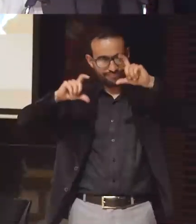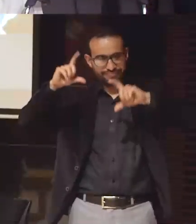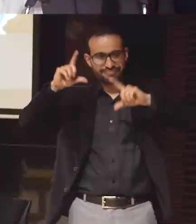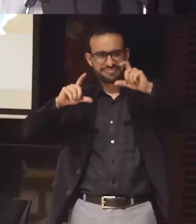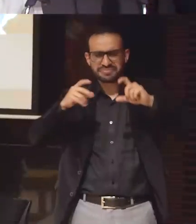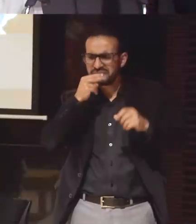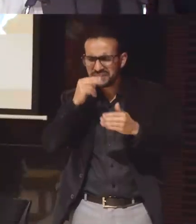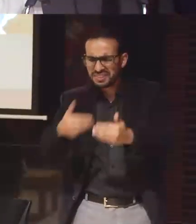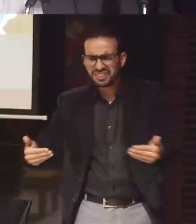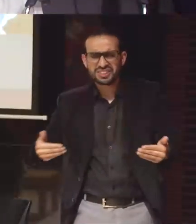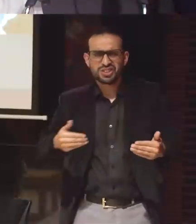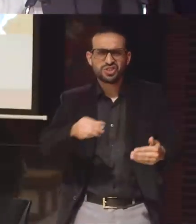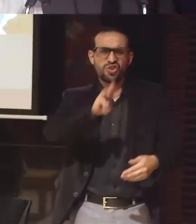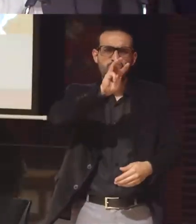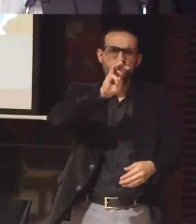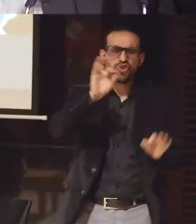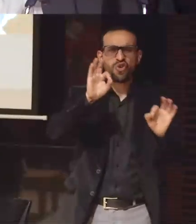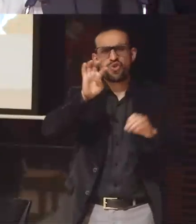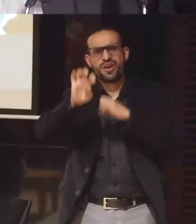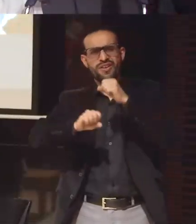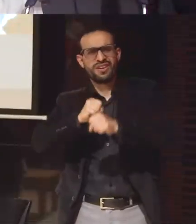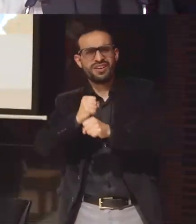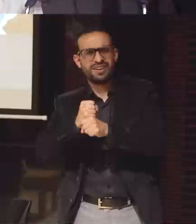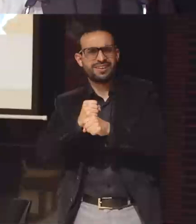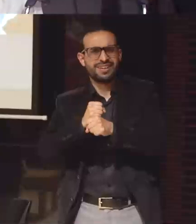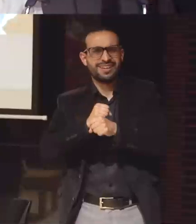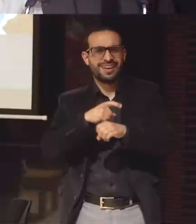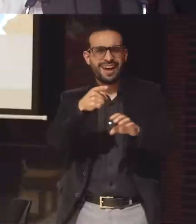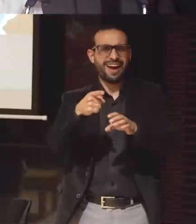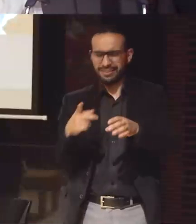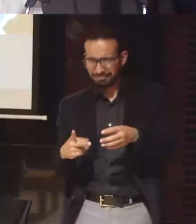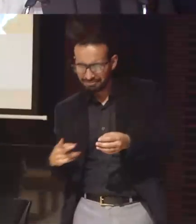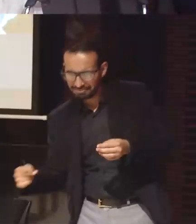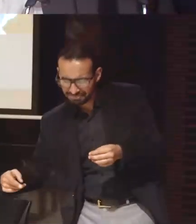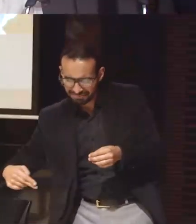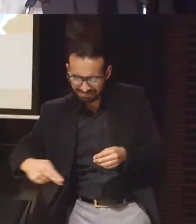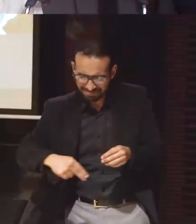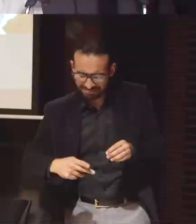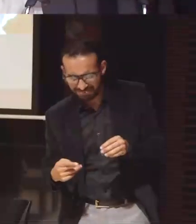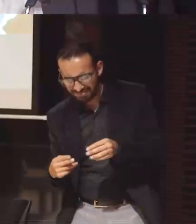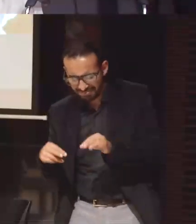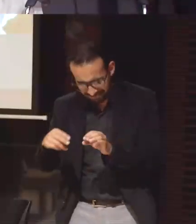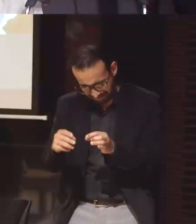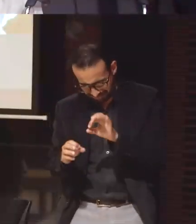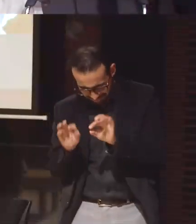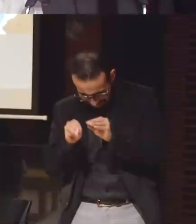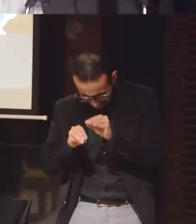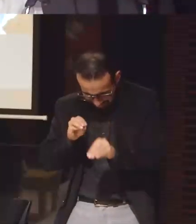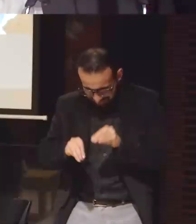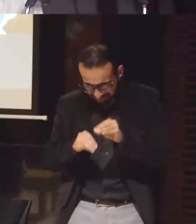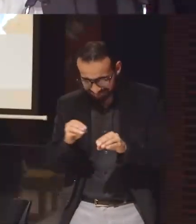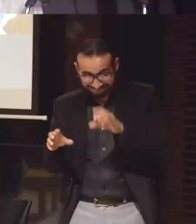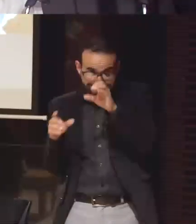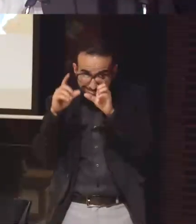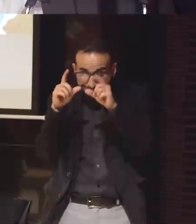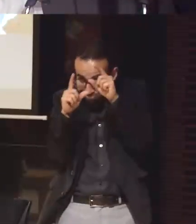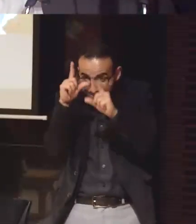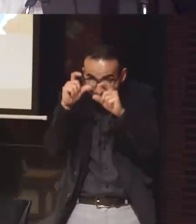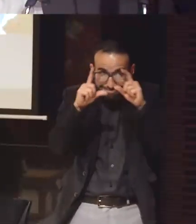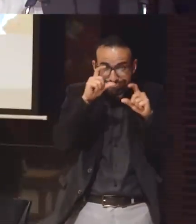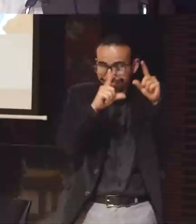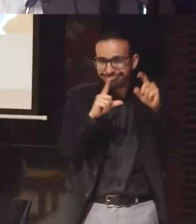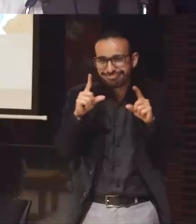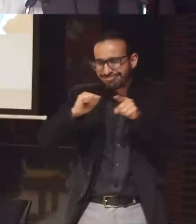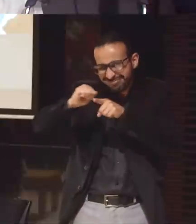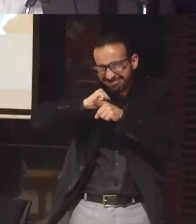8 o 9 años y uno recortaba un disco, tenía un huequito y hacía una vaina, le ponía una loción, una emulsión,